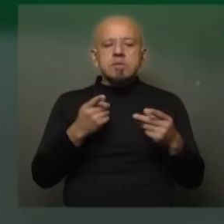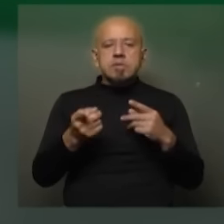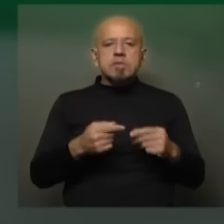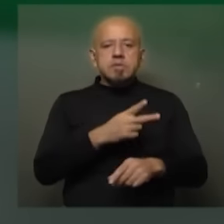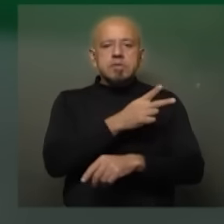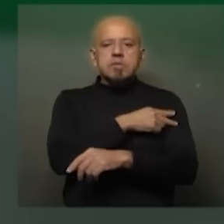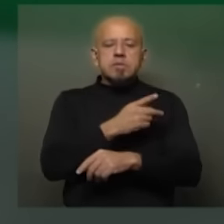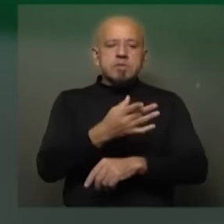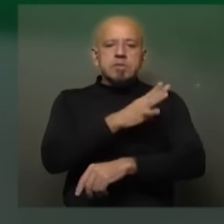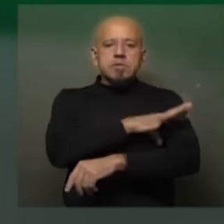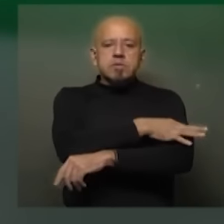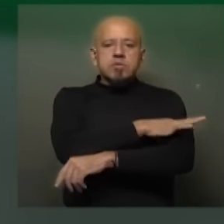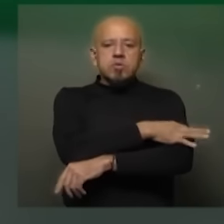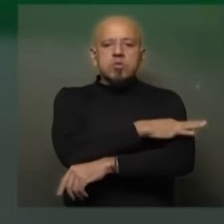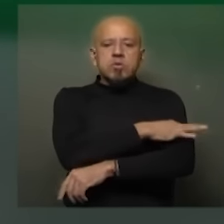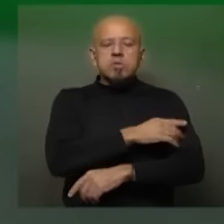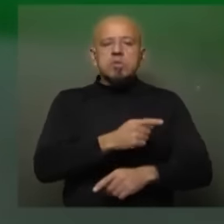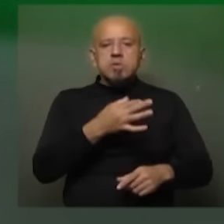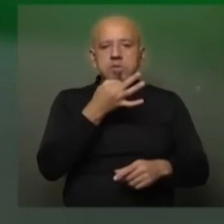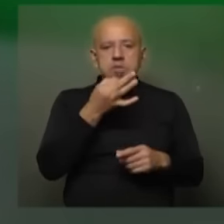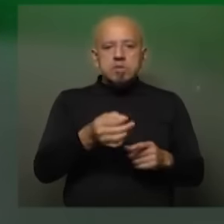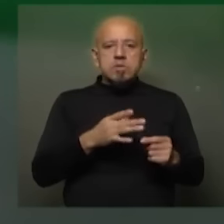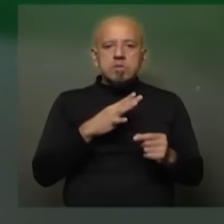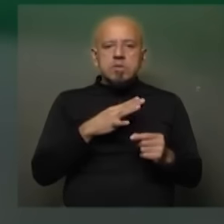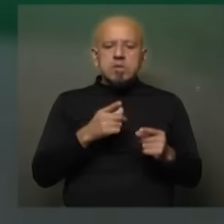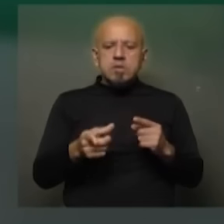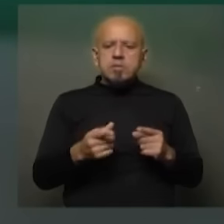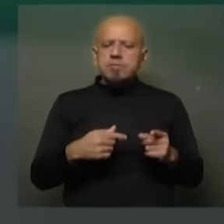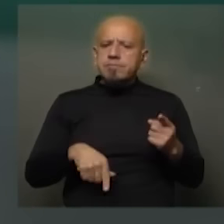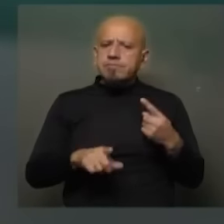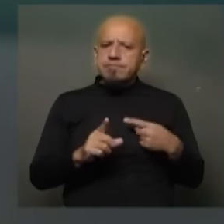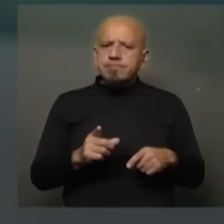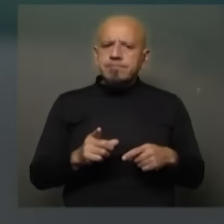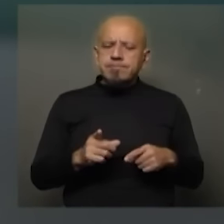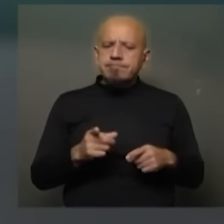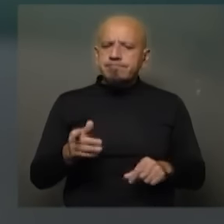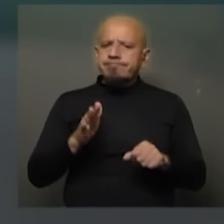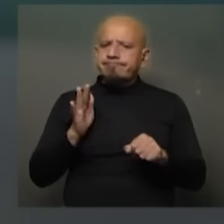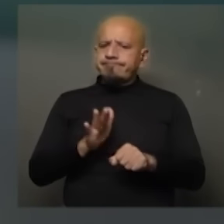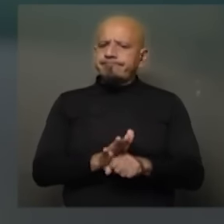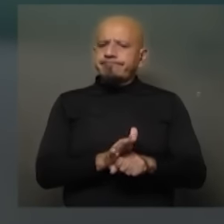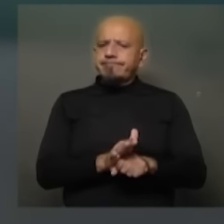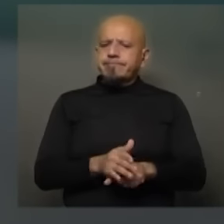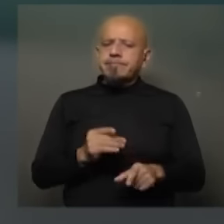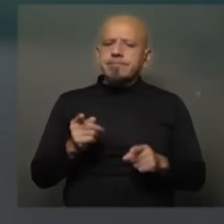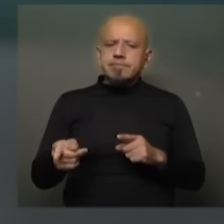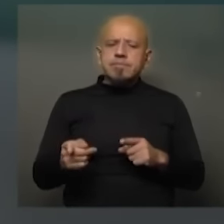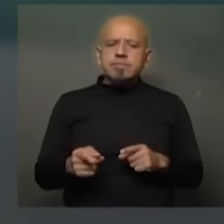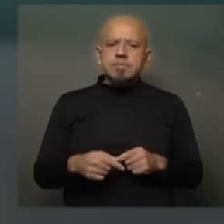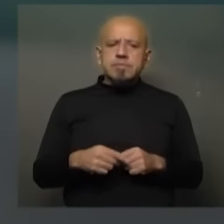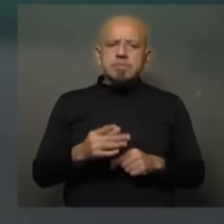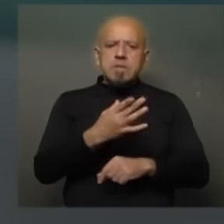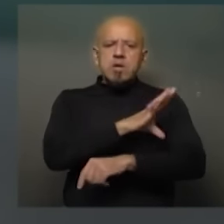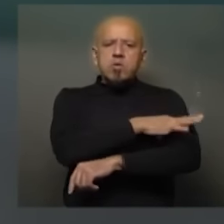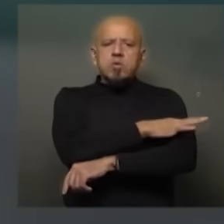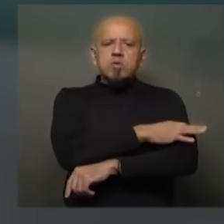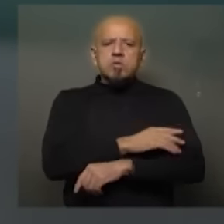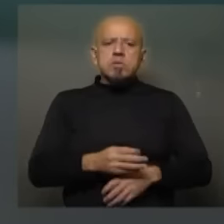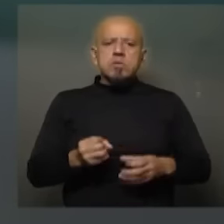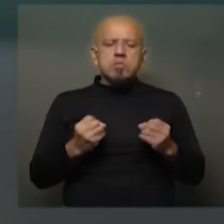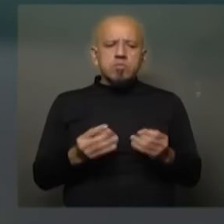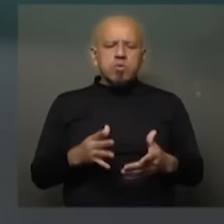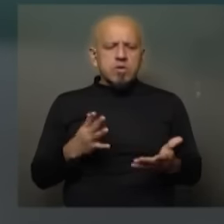del precandidato Yamandú Orsi, dijo que hay un intento de proscribir a este precandidato Frente Amplista. Claro, porque una de las cosas